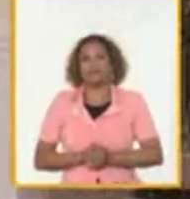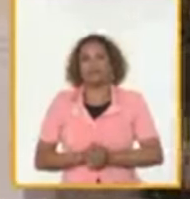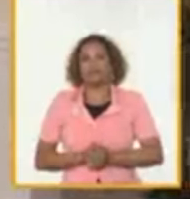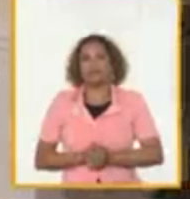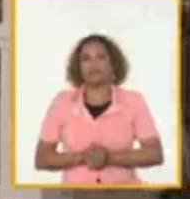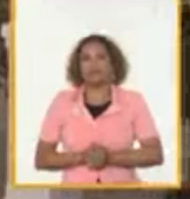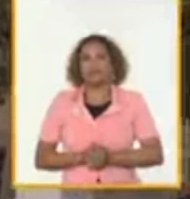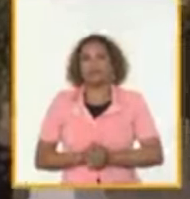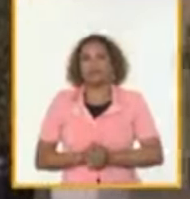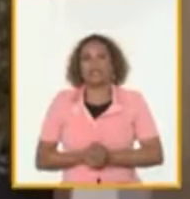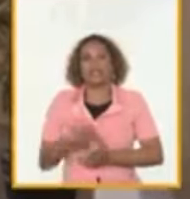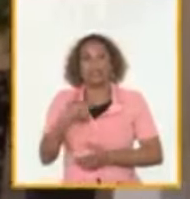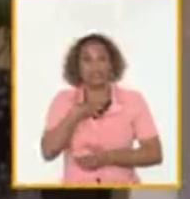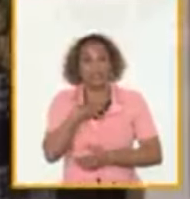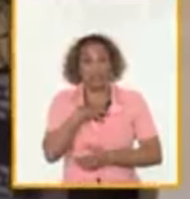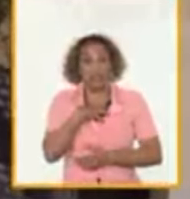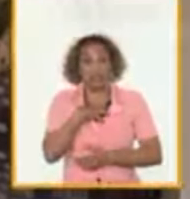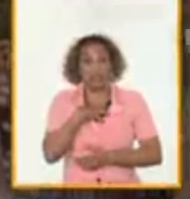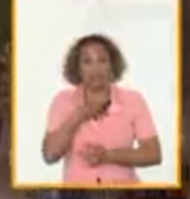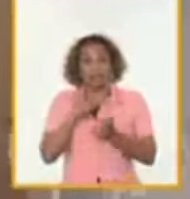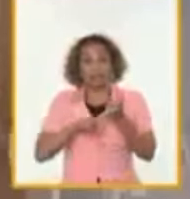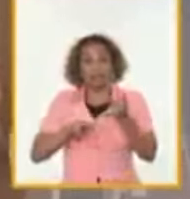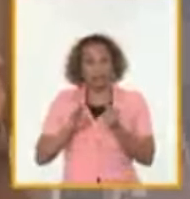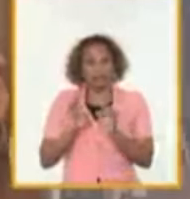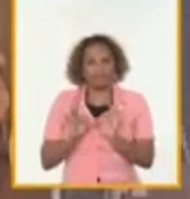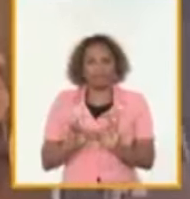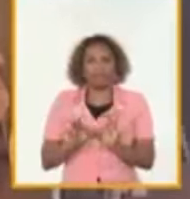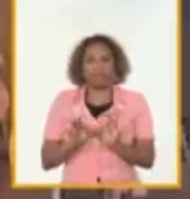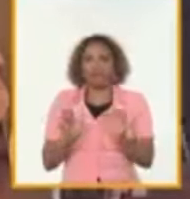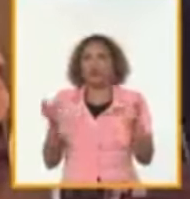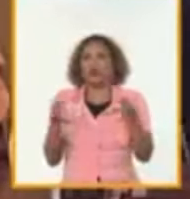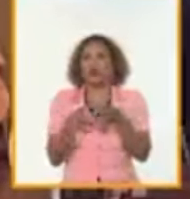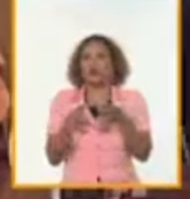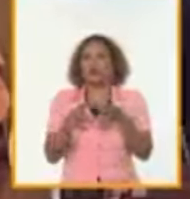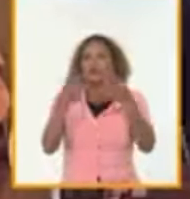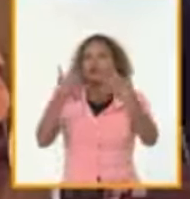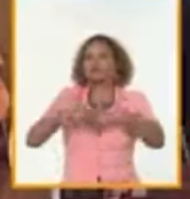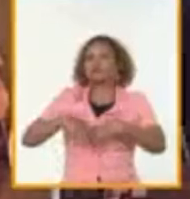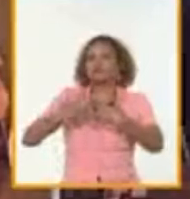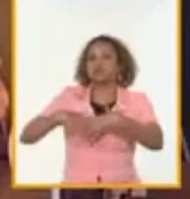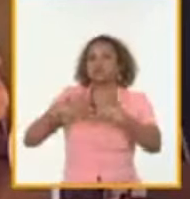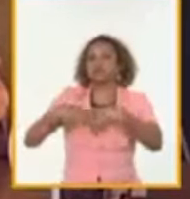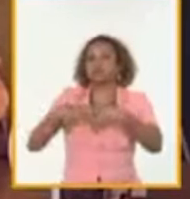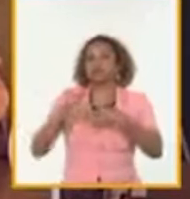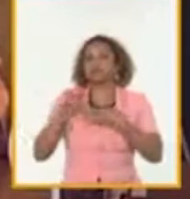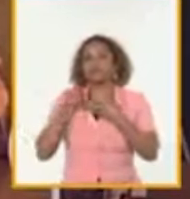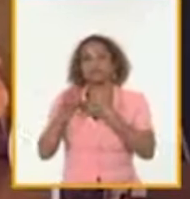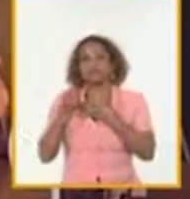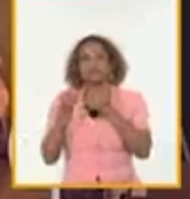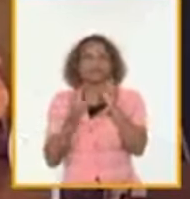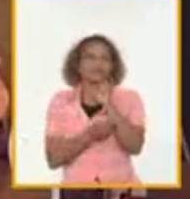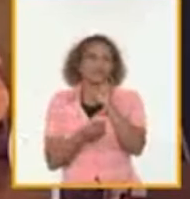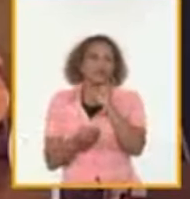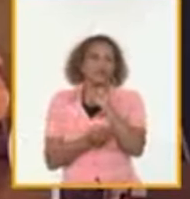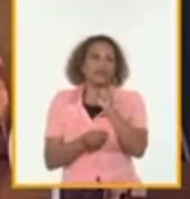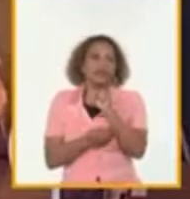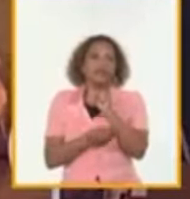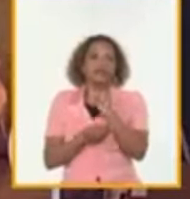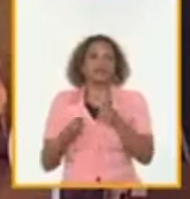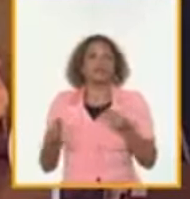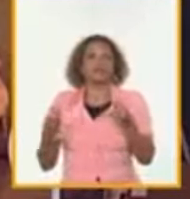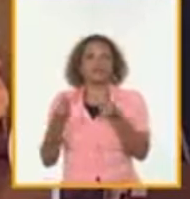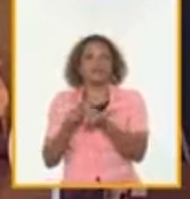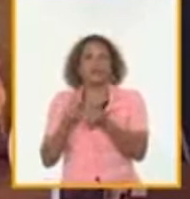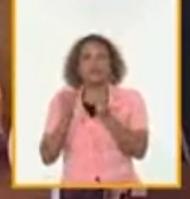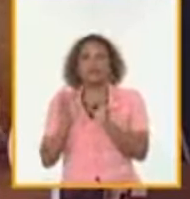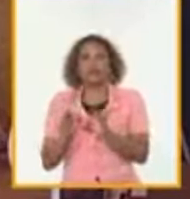en la provincia eh un grupo de industrias que colaboran fortalecen nos acompañan en